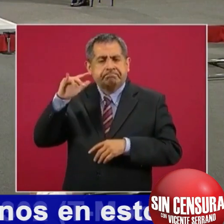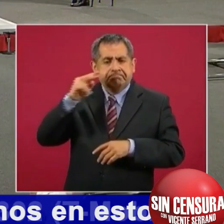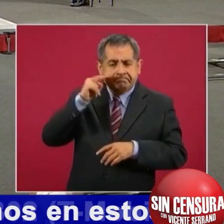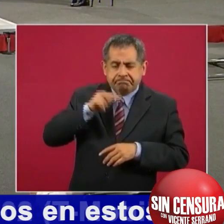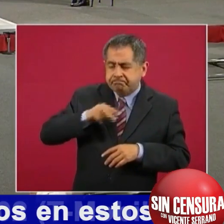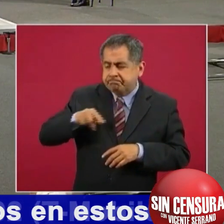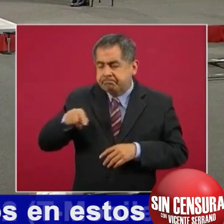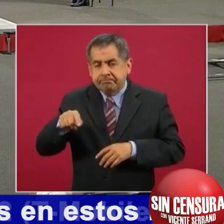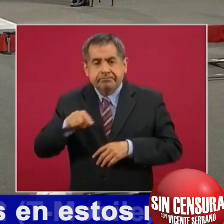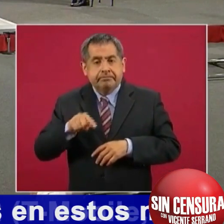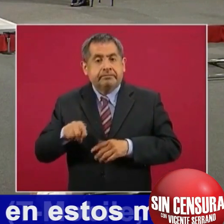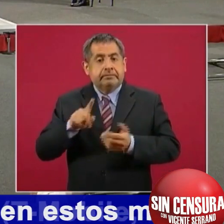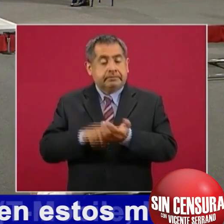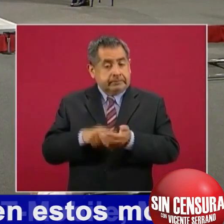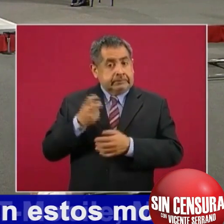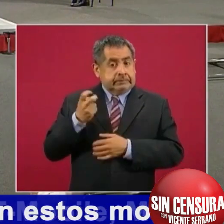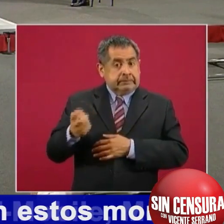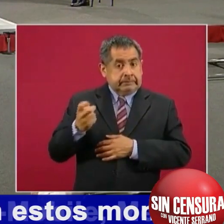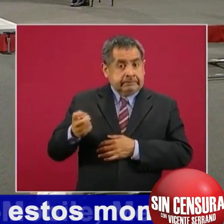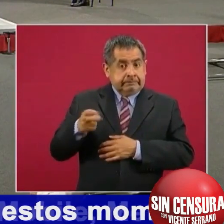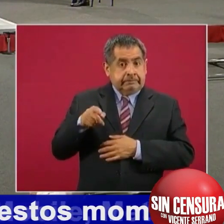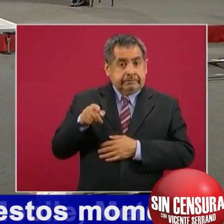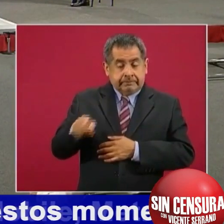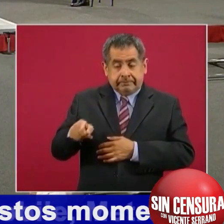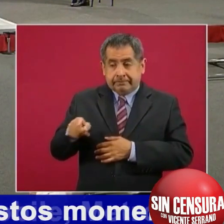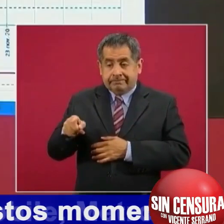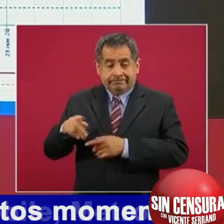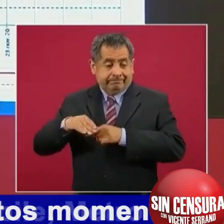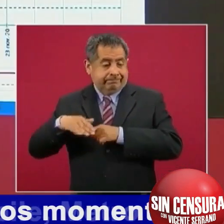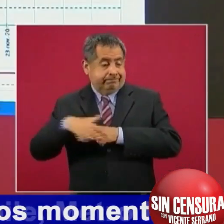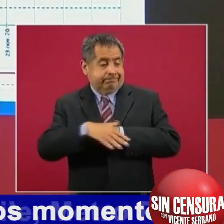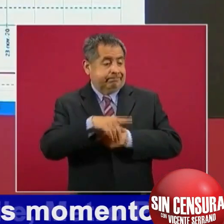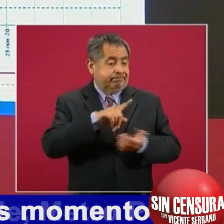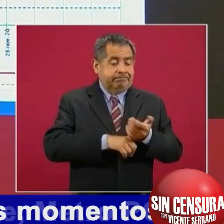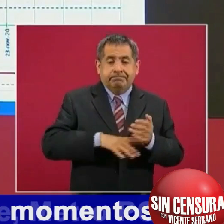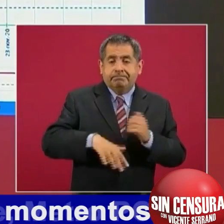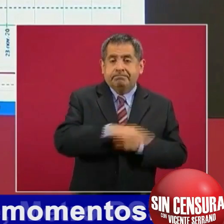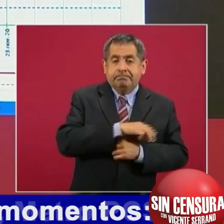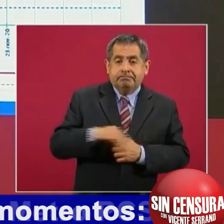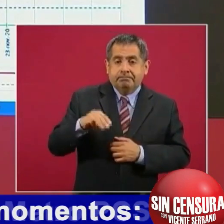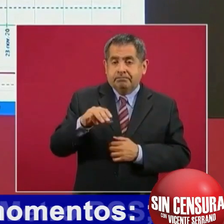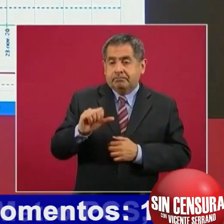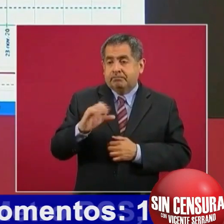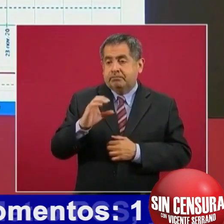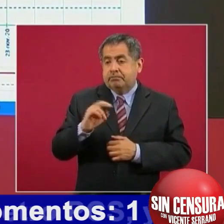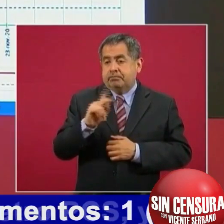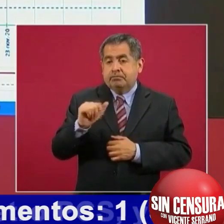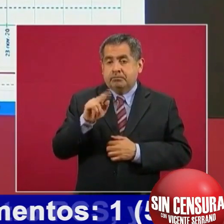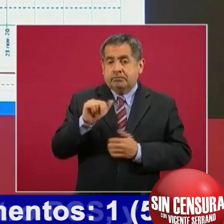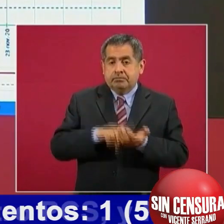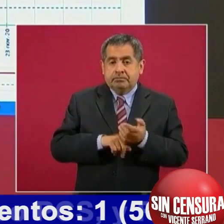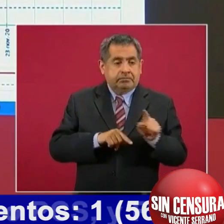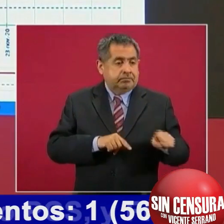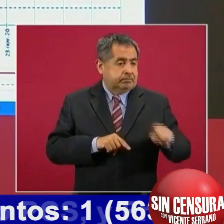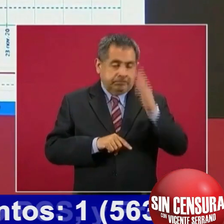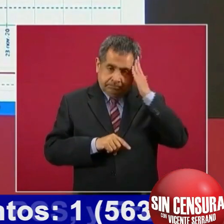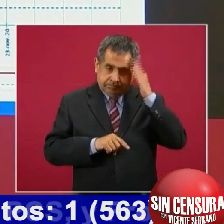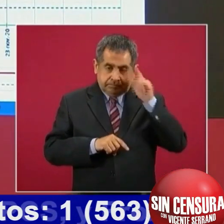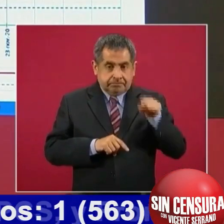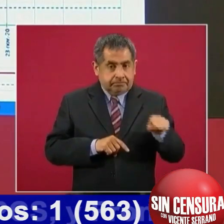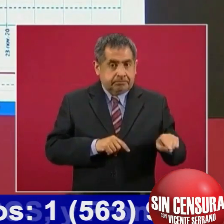Puscatán, fue el que inundó Macuspana, la ciudad de Macuspana, la cabecera,